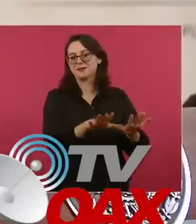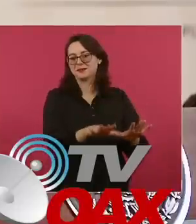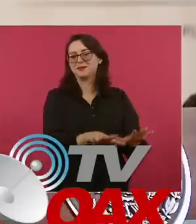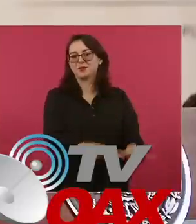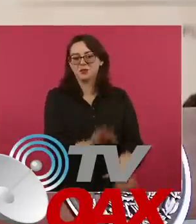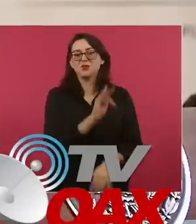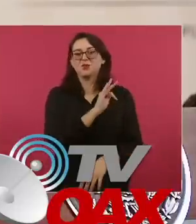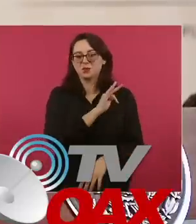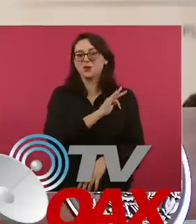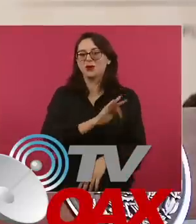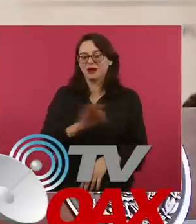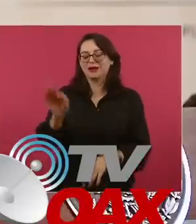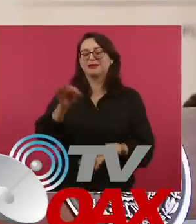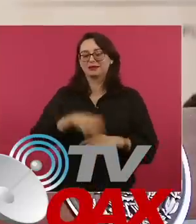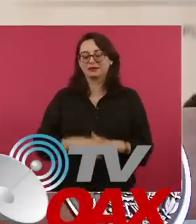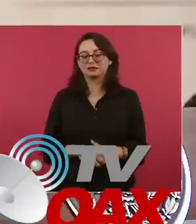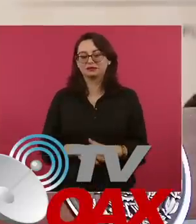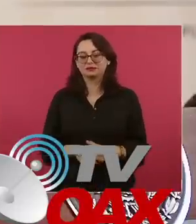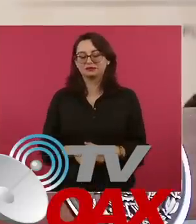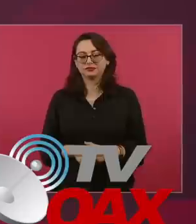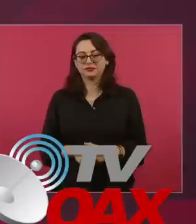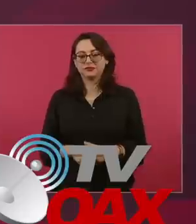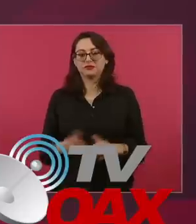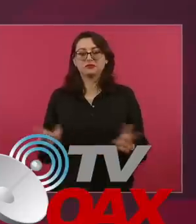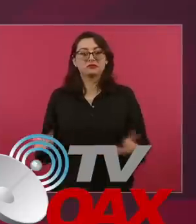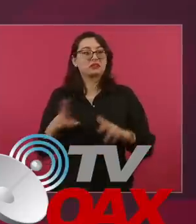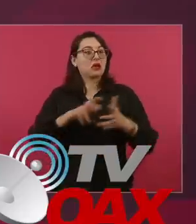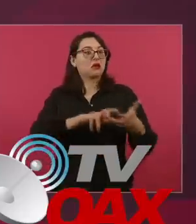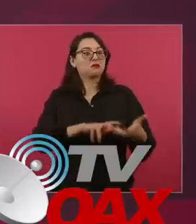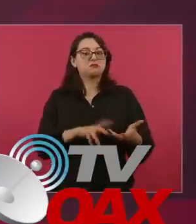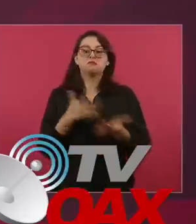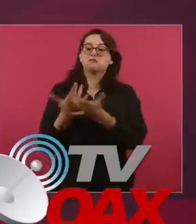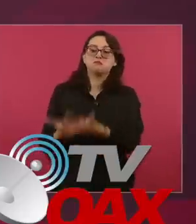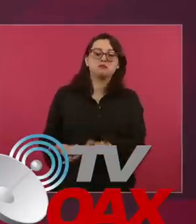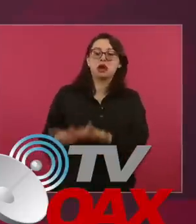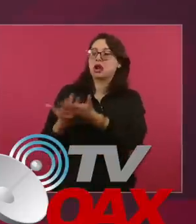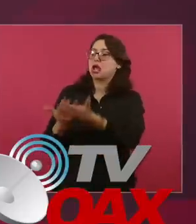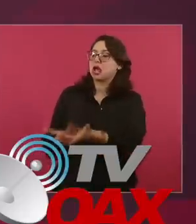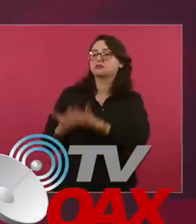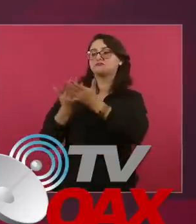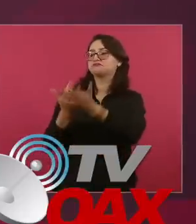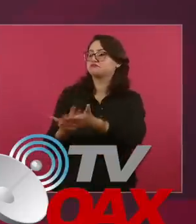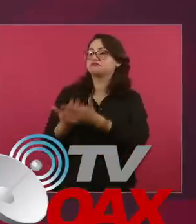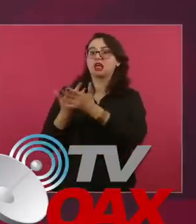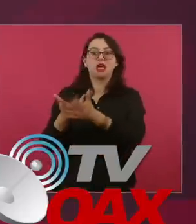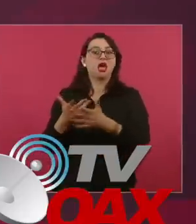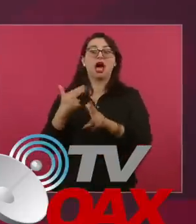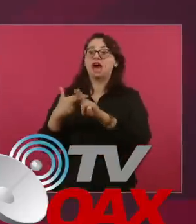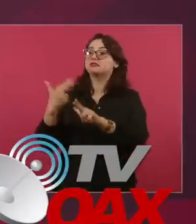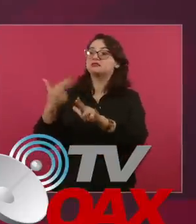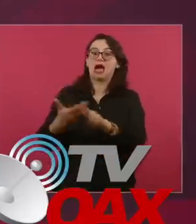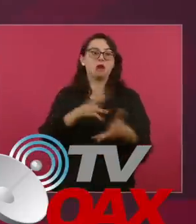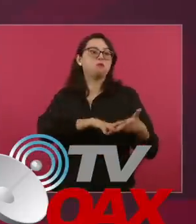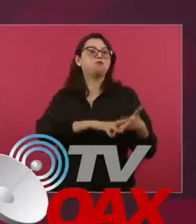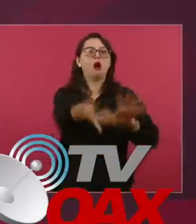violencia. No se resuelven las cosas solo con medidas coercitivas,